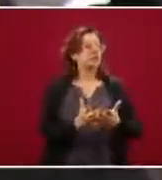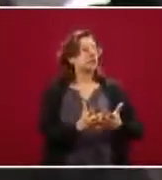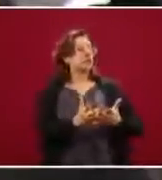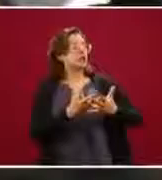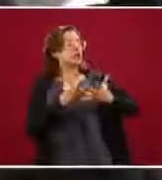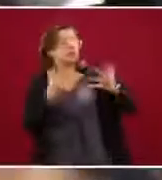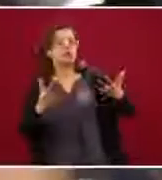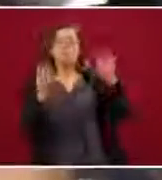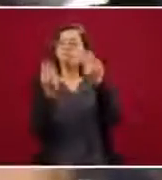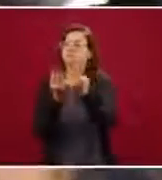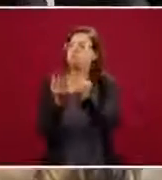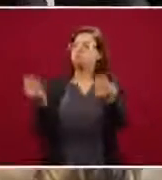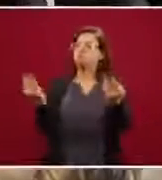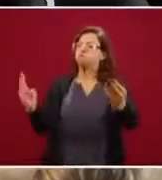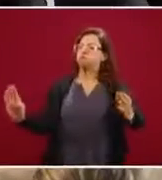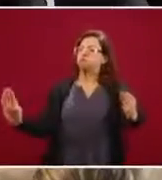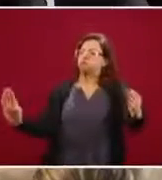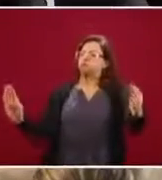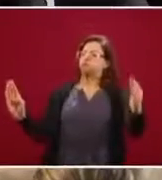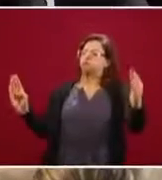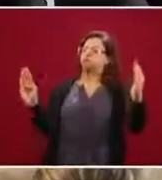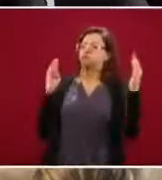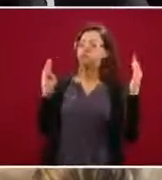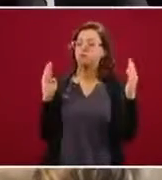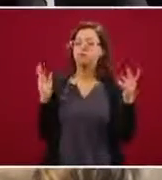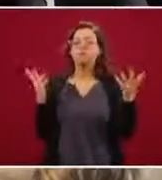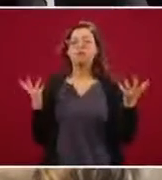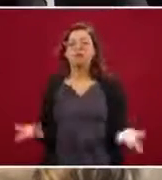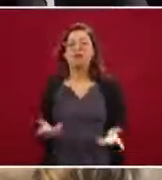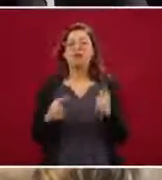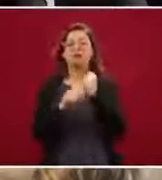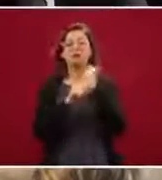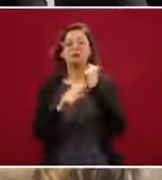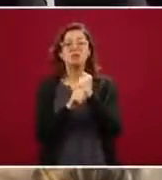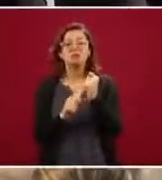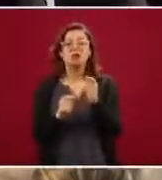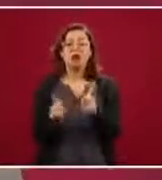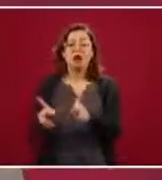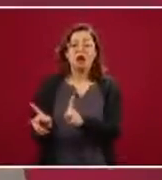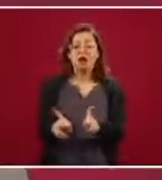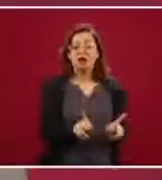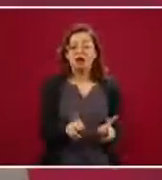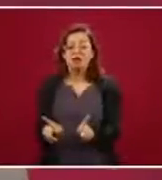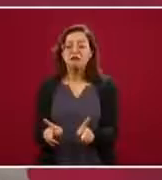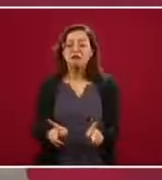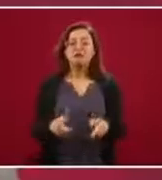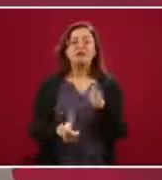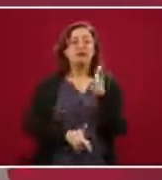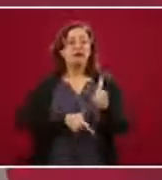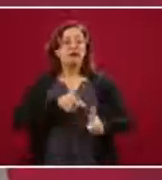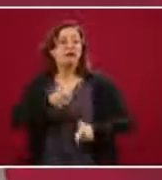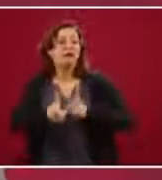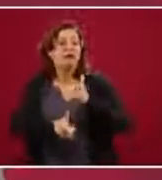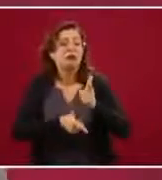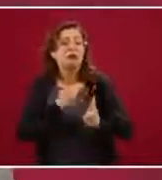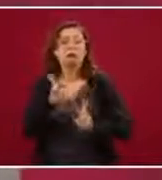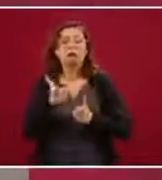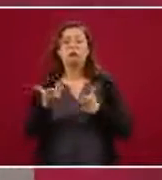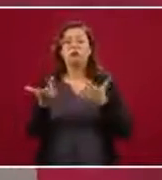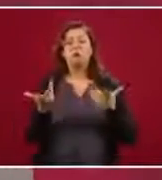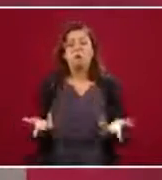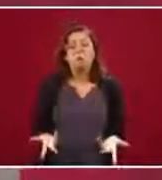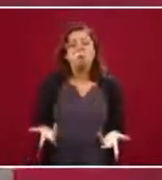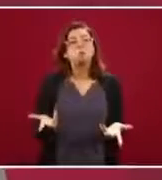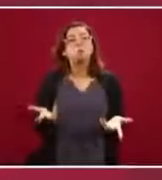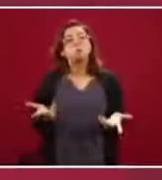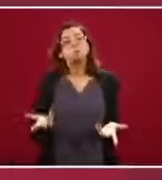agrícolas mayormente, y los mecanismos de transporte eran muy lentos. En esas épocas se utilizaba como un recurso, no sé qué